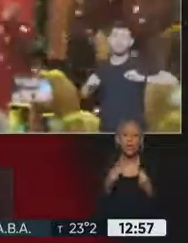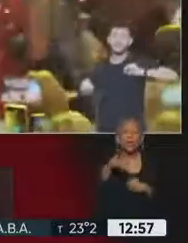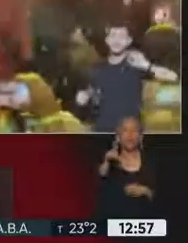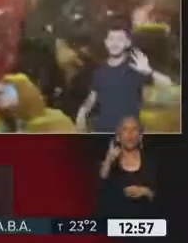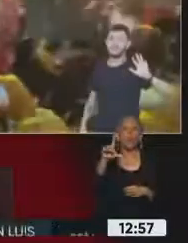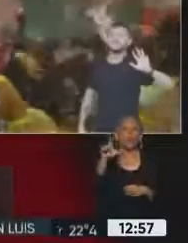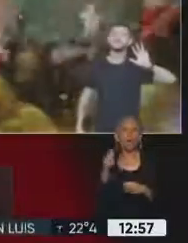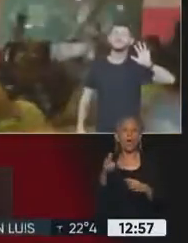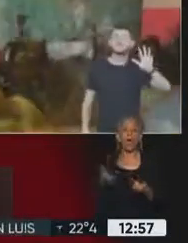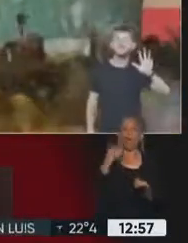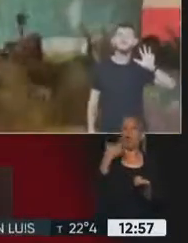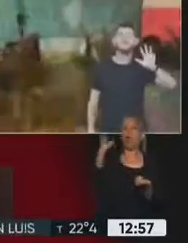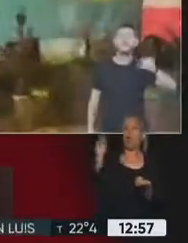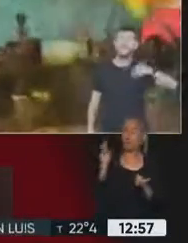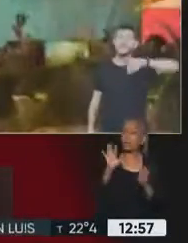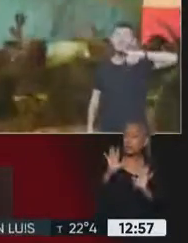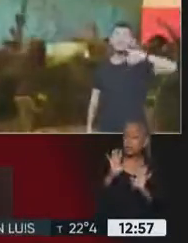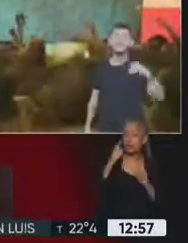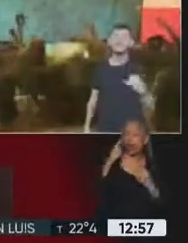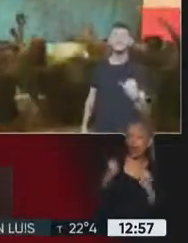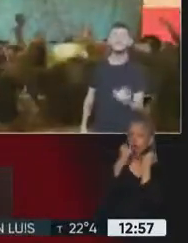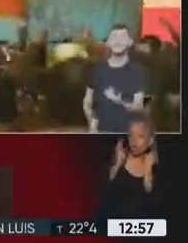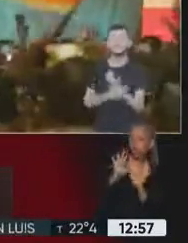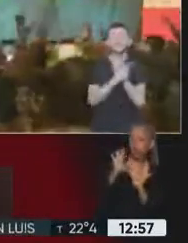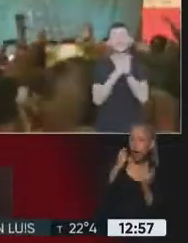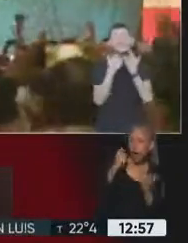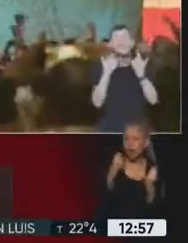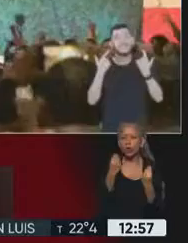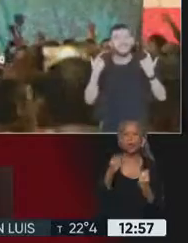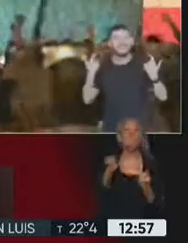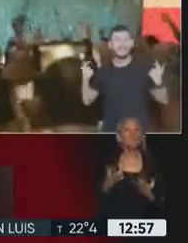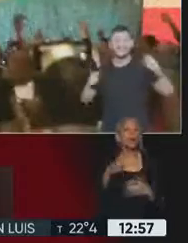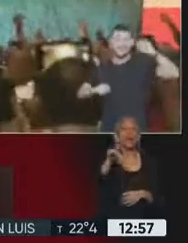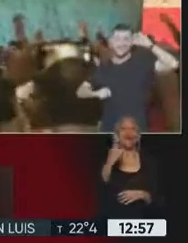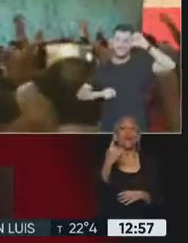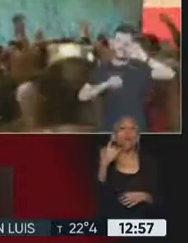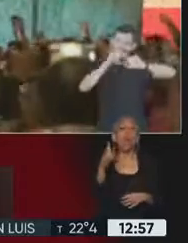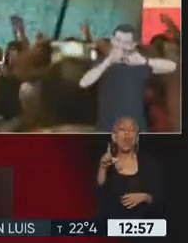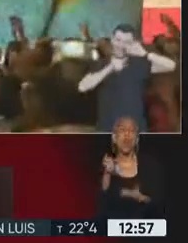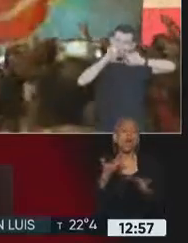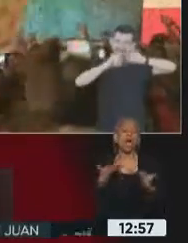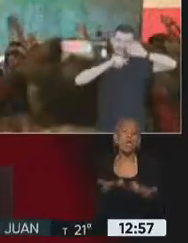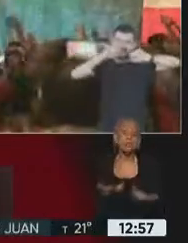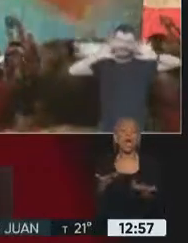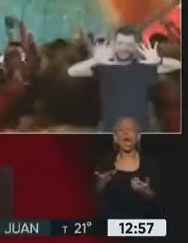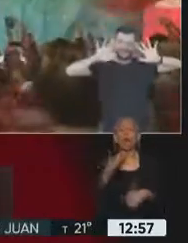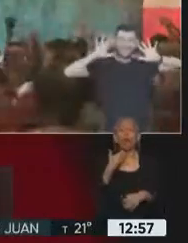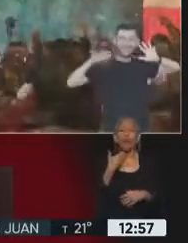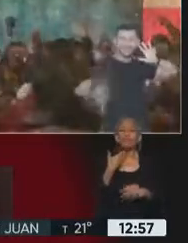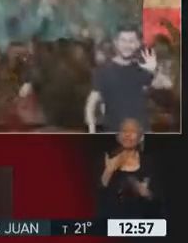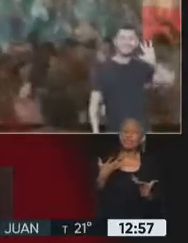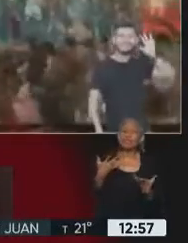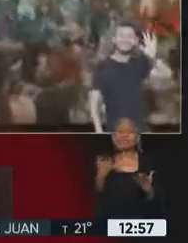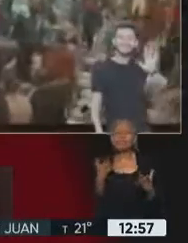recordarlas las apariciones por dos cosas porque lo ven a lula cansado se lo notaba nabo ronca más ronca de lo que por ahí él siempre tiene pero por